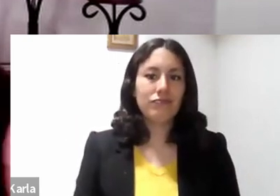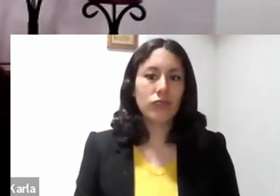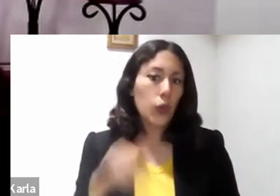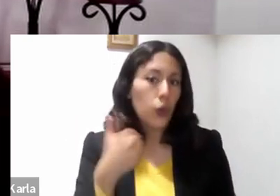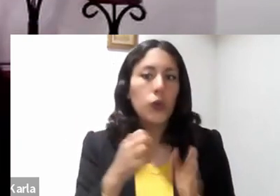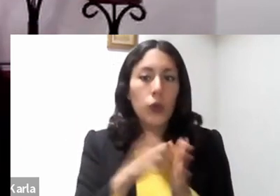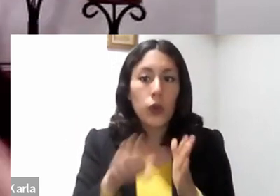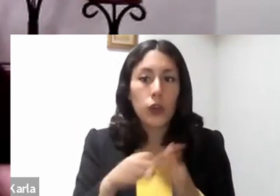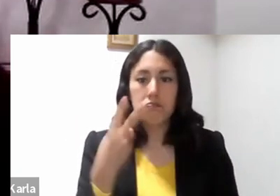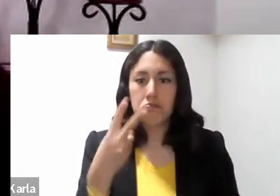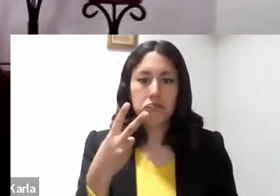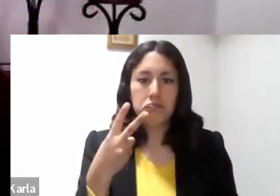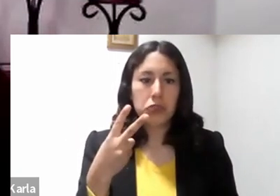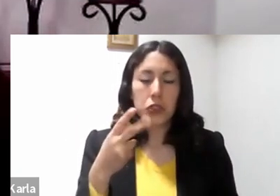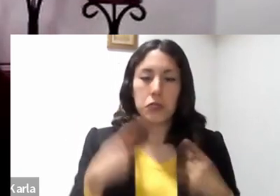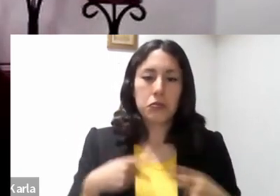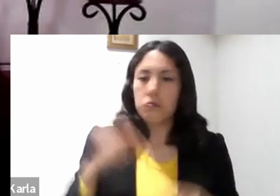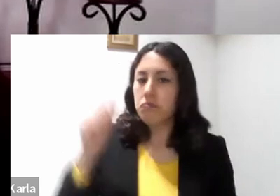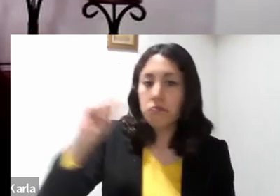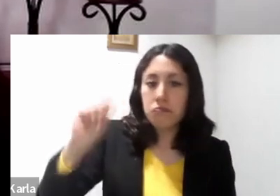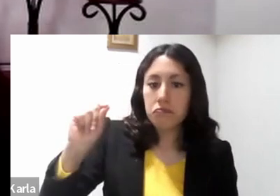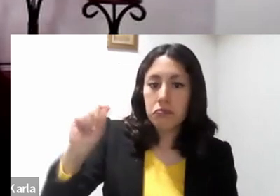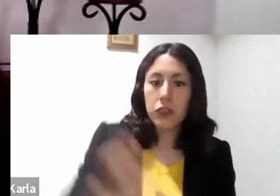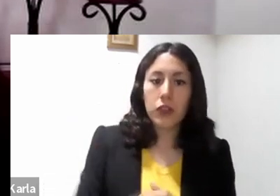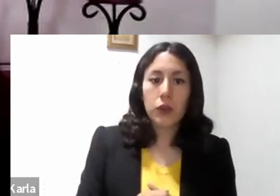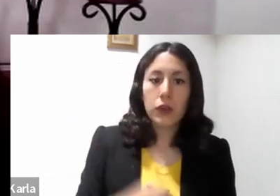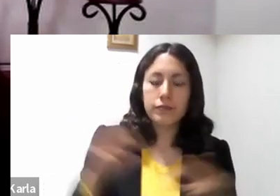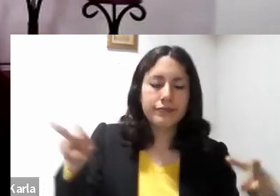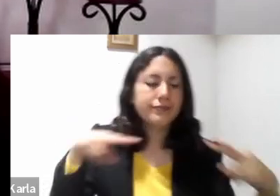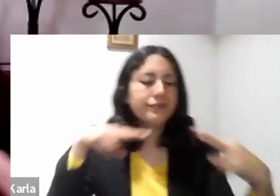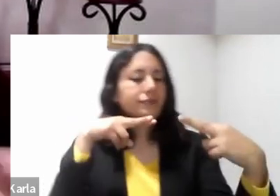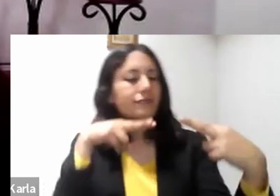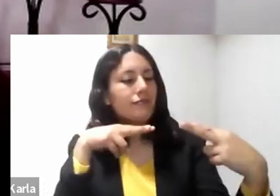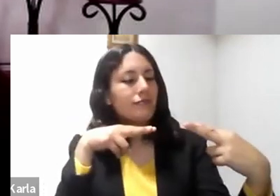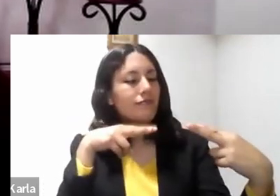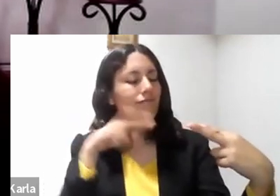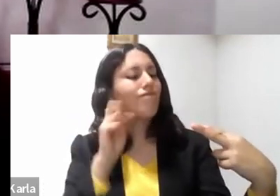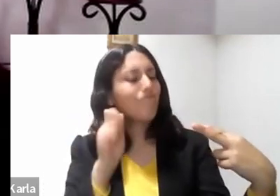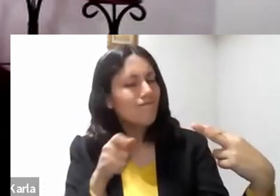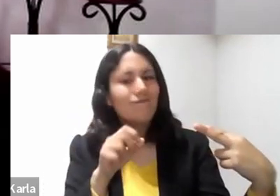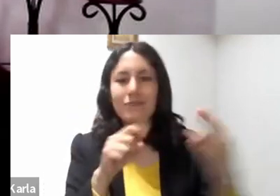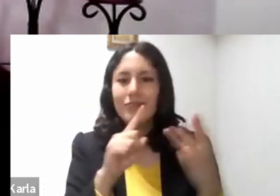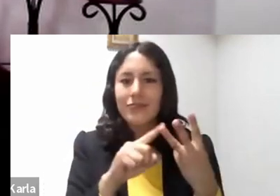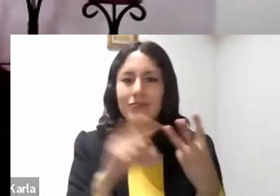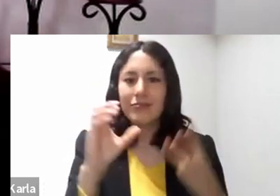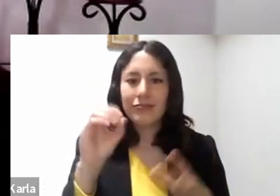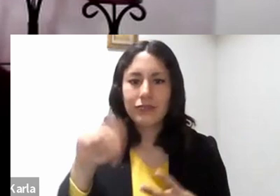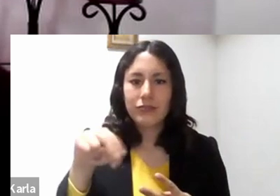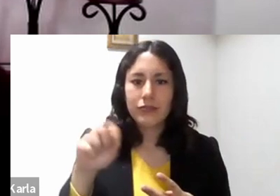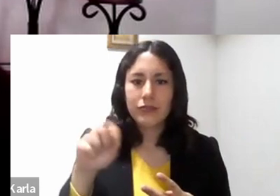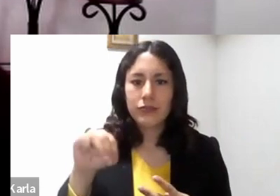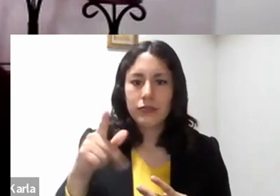ojos sin decir nada pues es el contemplarse solamente estar en la presencia que se toman de la mano y